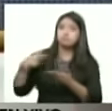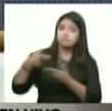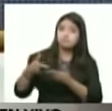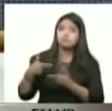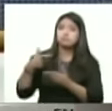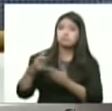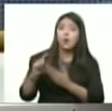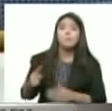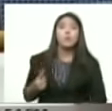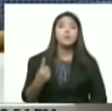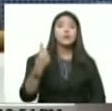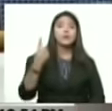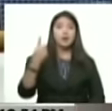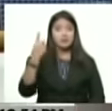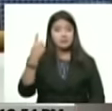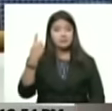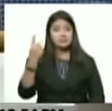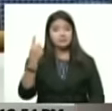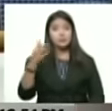por primera vez en la historia,